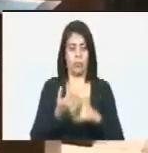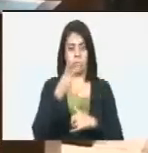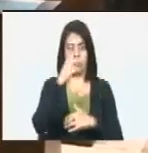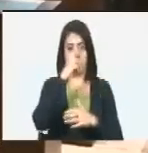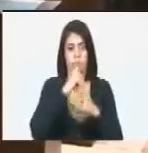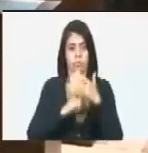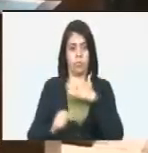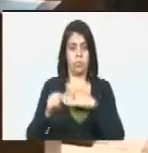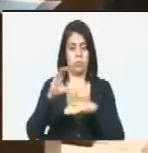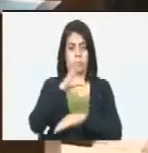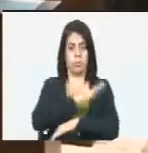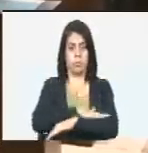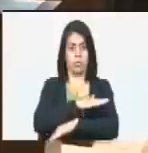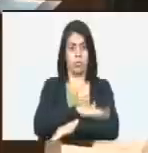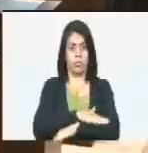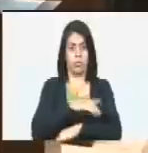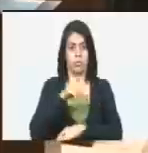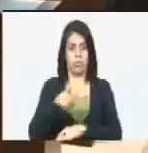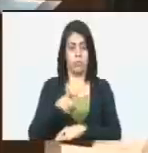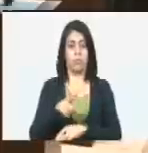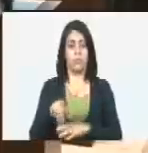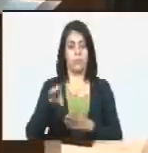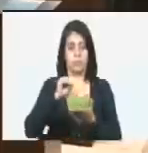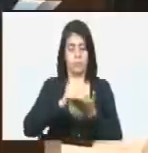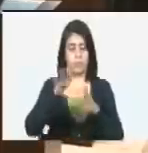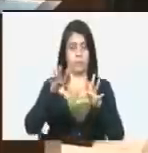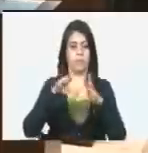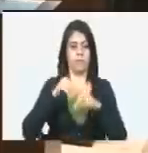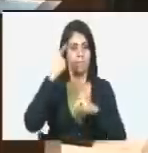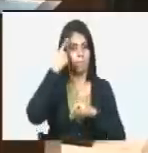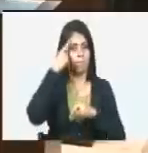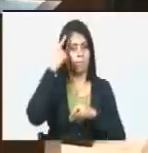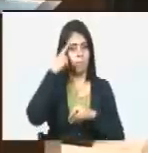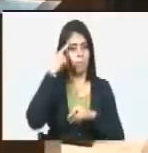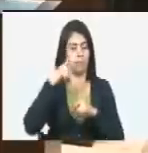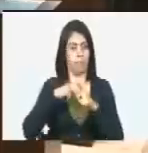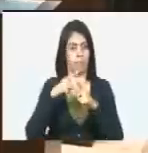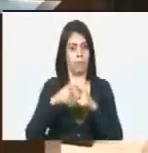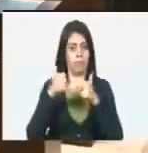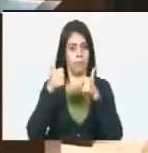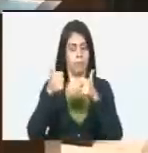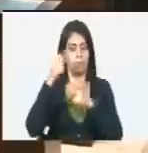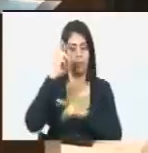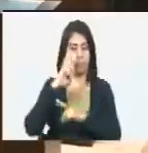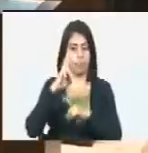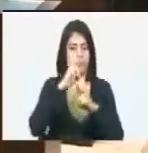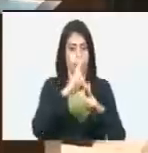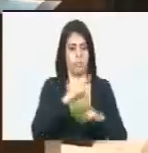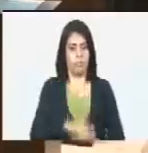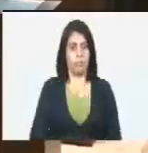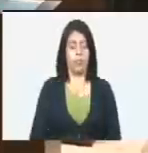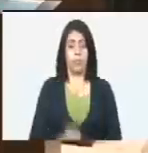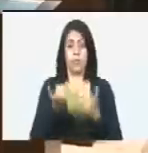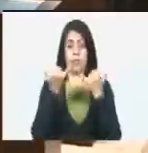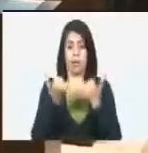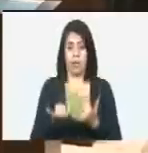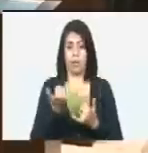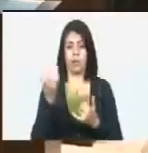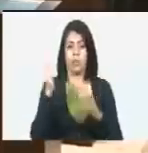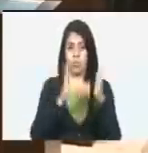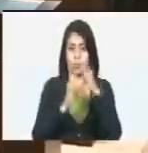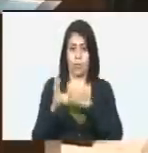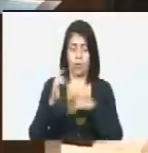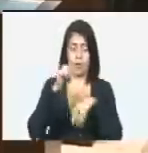sido para reconocer, para alabar y para respetar. Ahora nos viene este